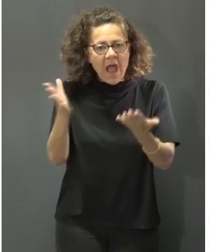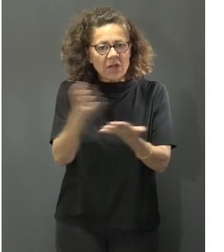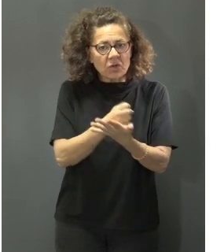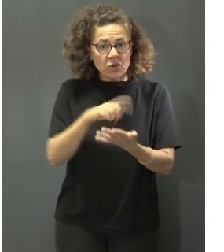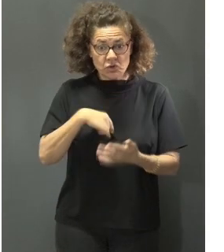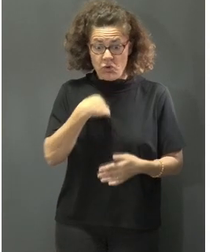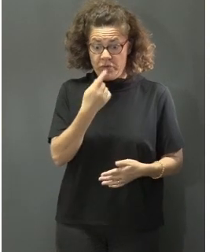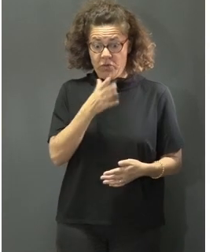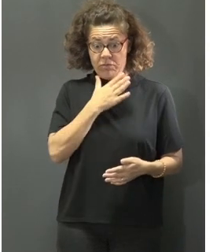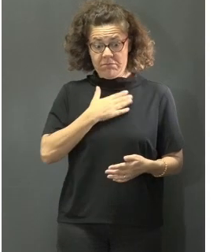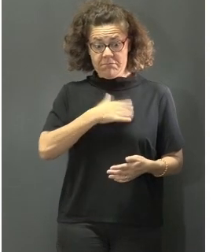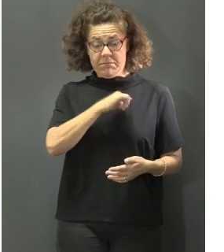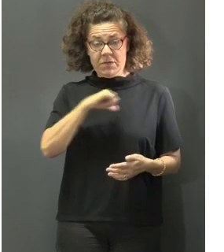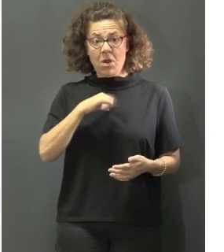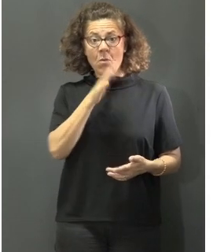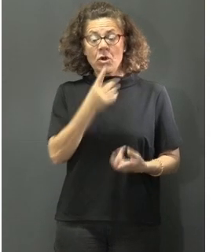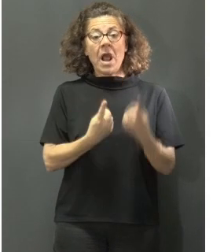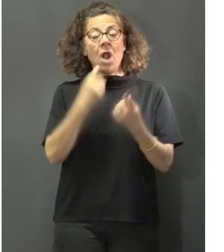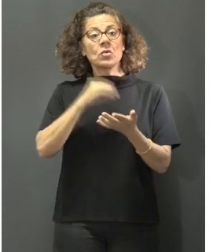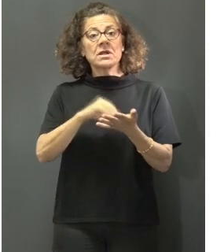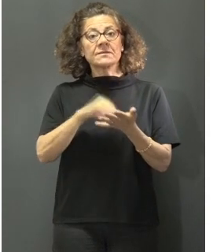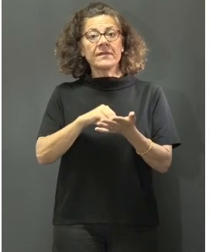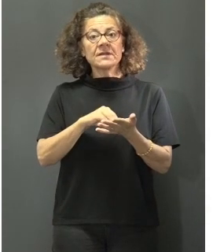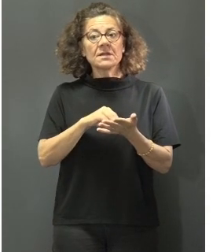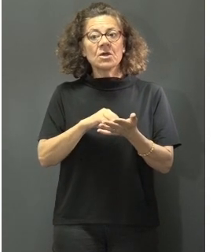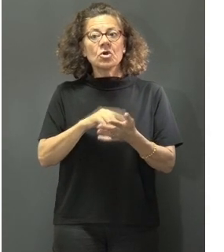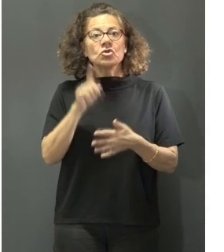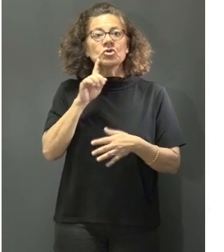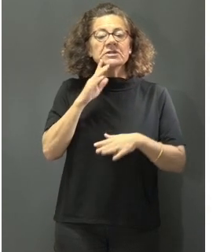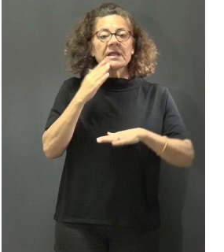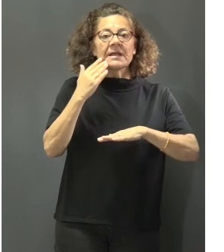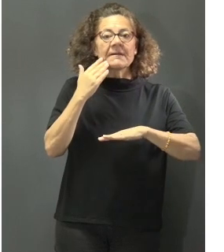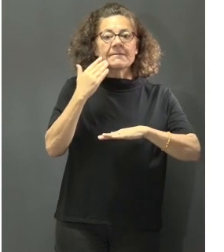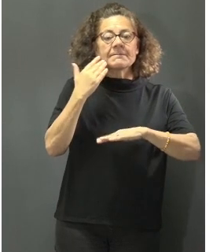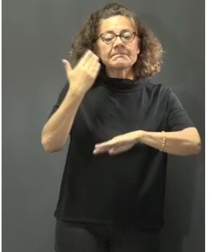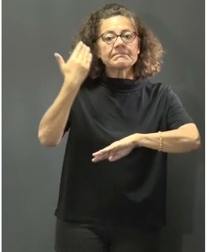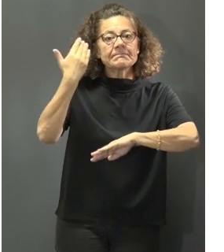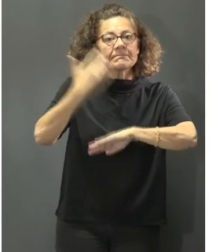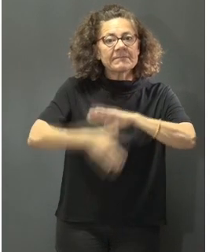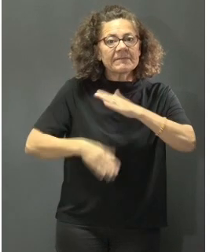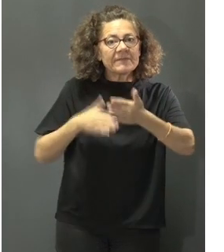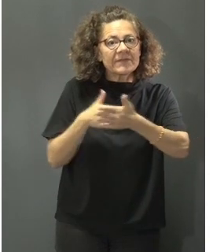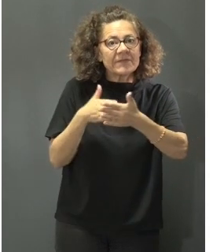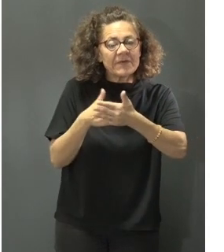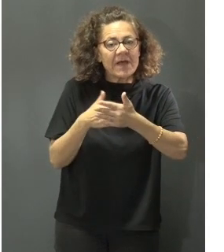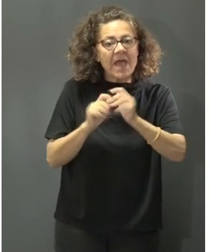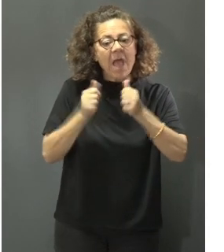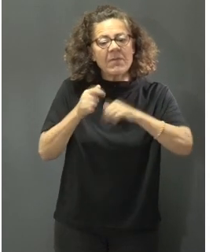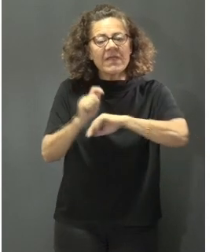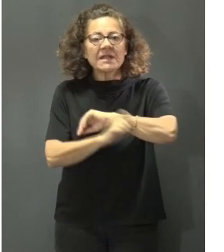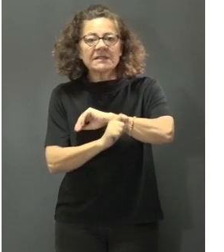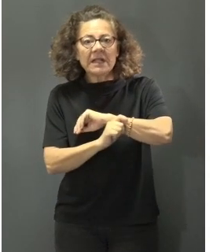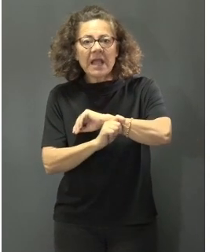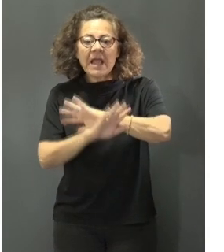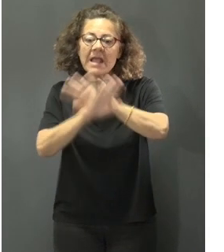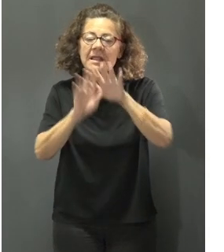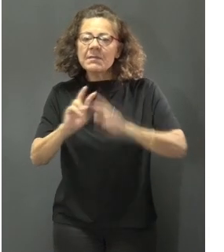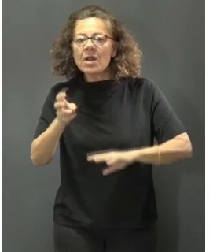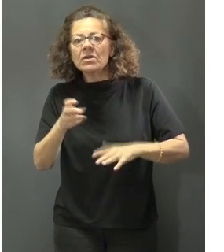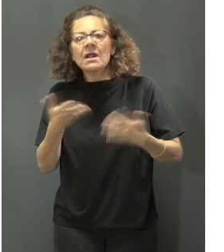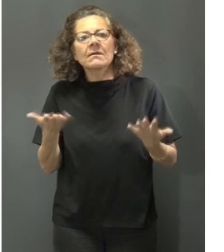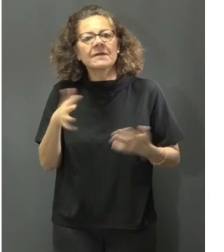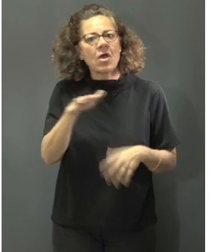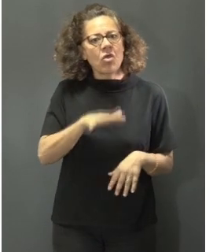plan personal porque hay veces que no sé dónde termina una estrategia y comienza la siguiente. ¿Cómo lo